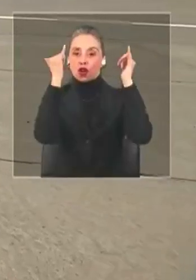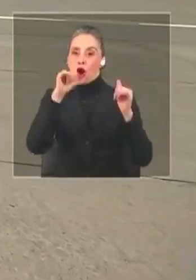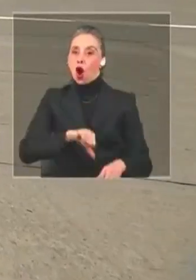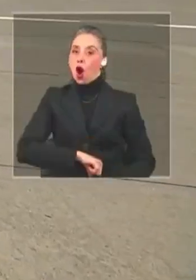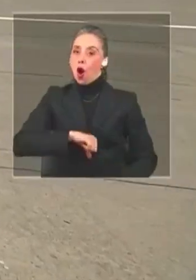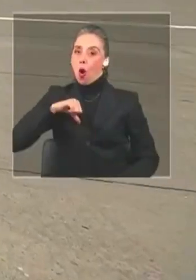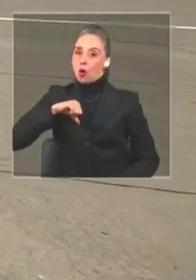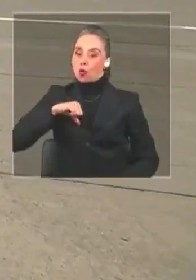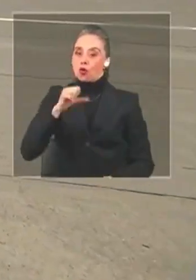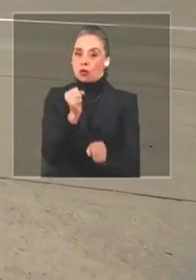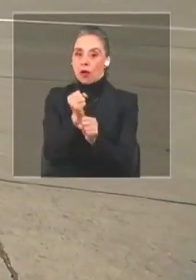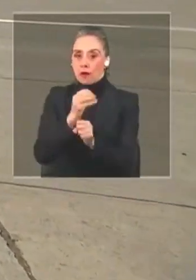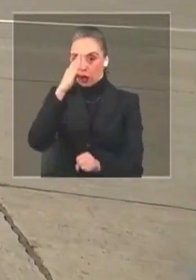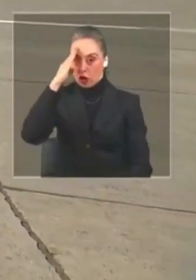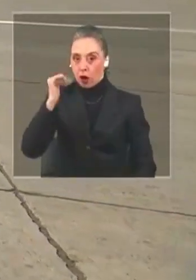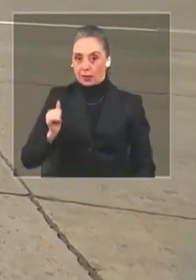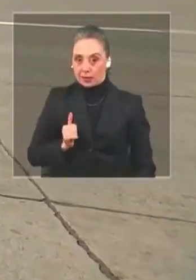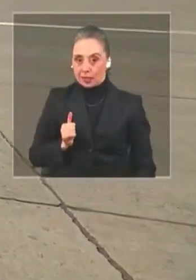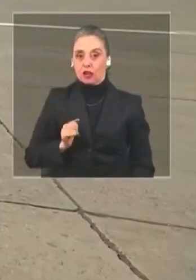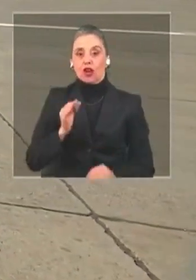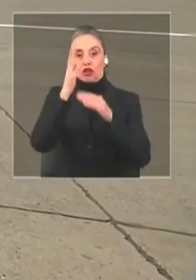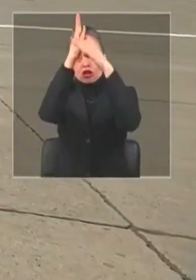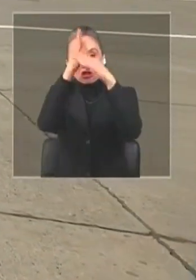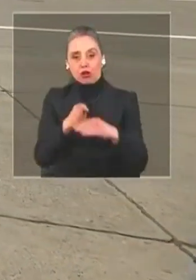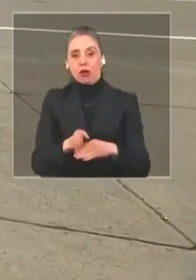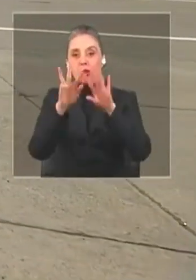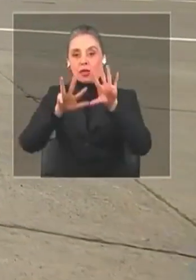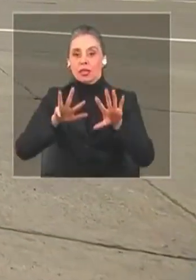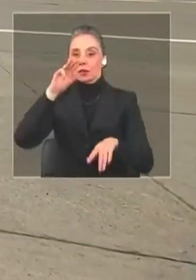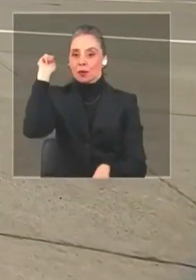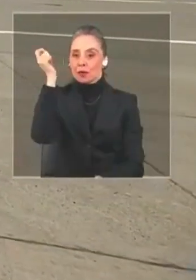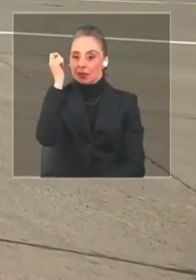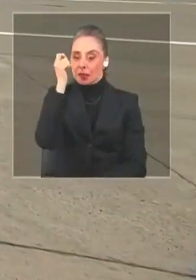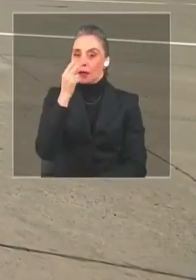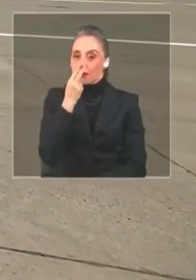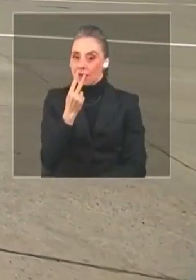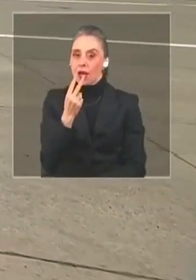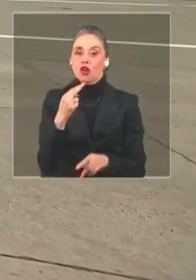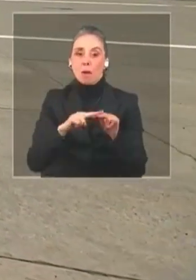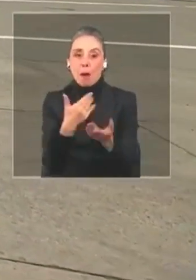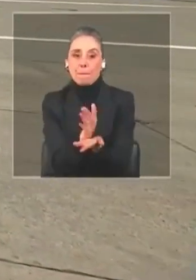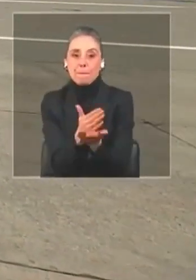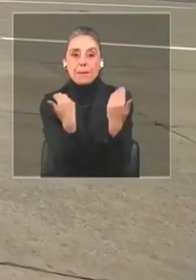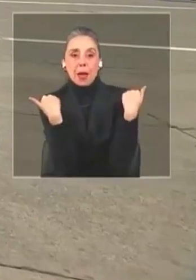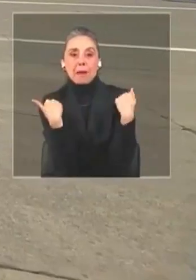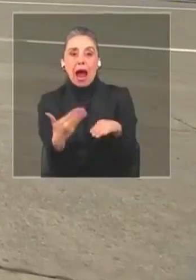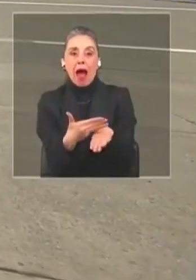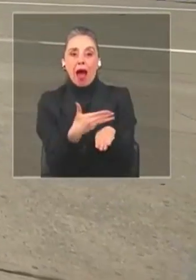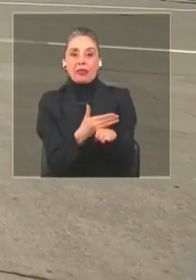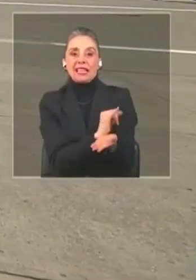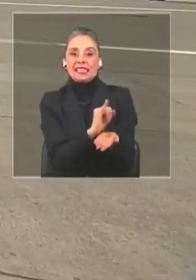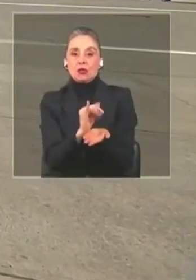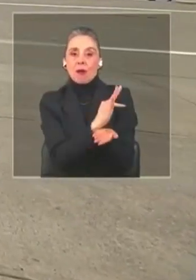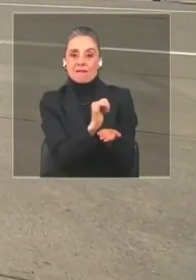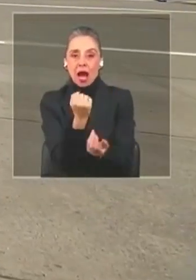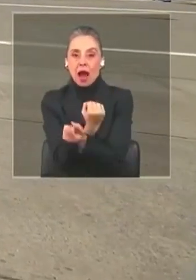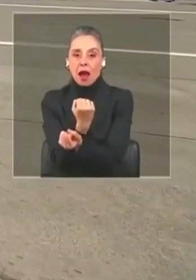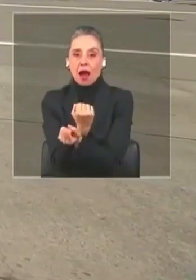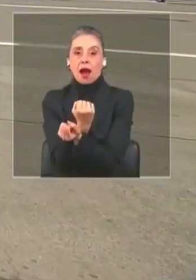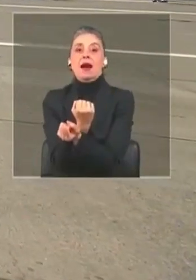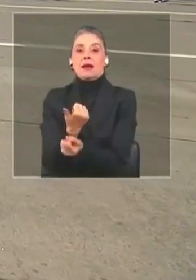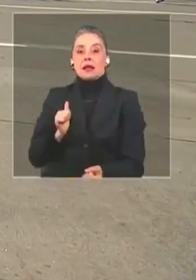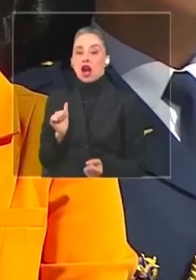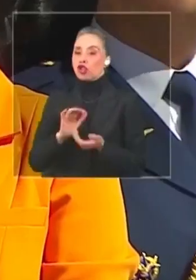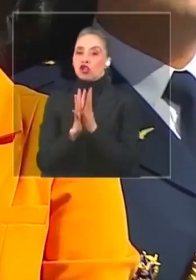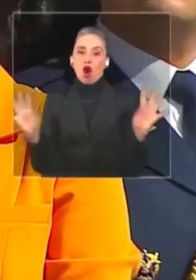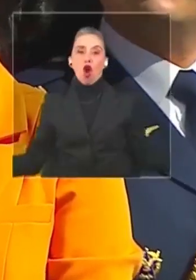labor que realiza el ejército. Pero también en cada 19 de septiembre se muestra el grado de alistamiento de las Fuerzas Armadas y de orden completas. Por eso es que hoy